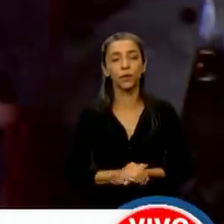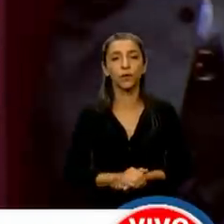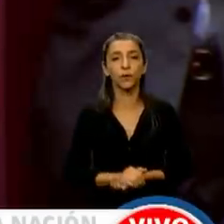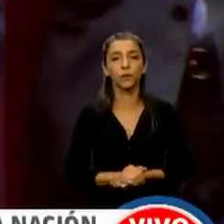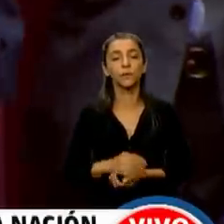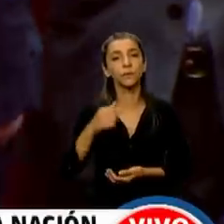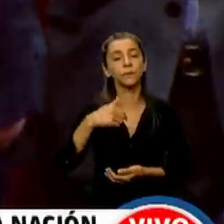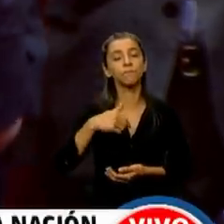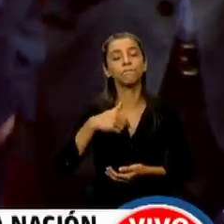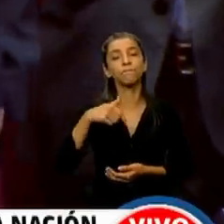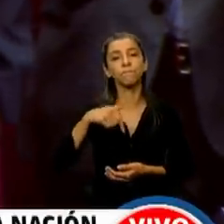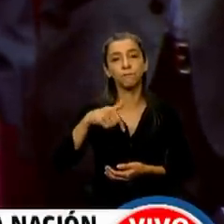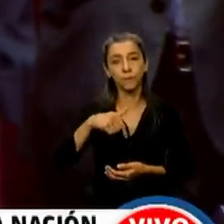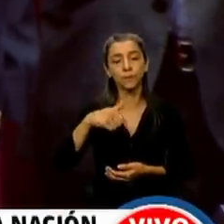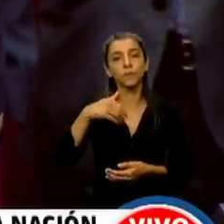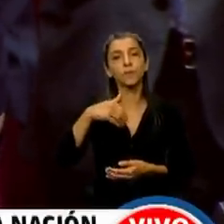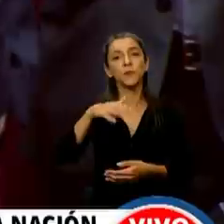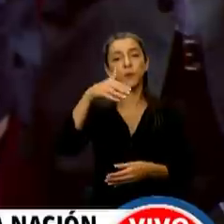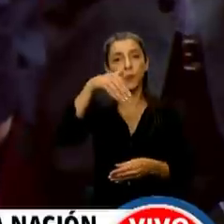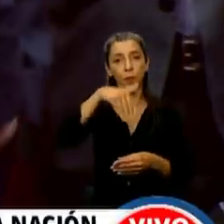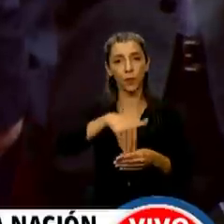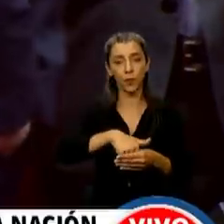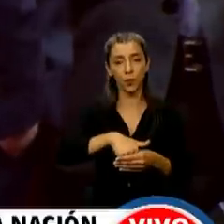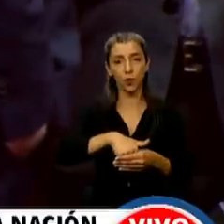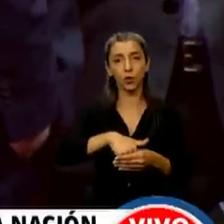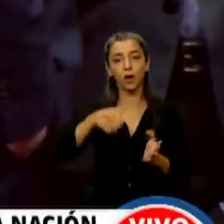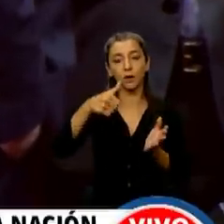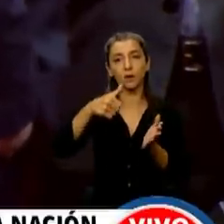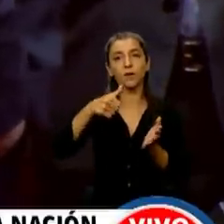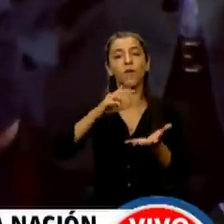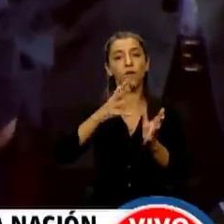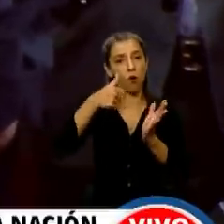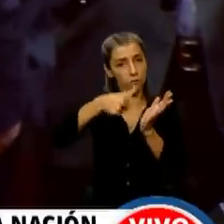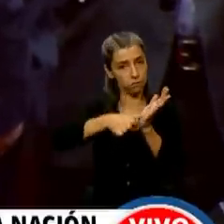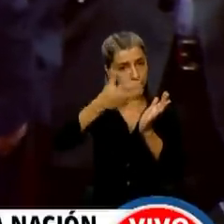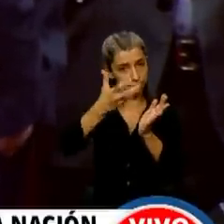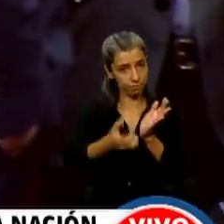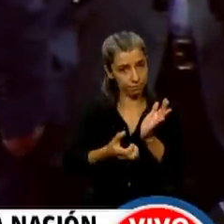se va a poner en votación de manera nominal